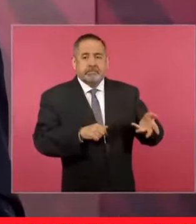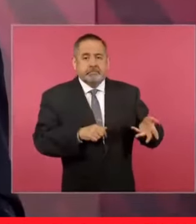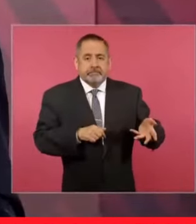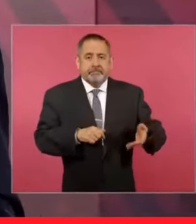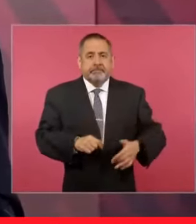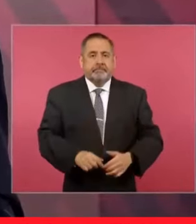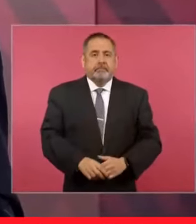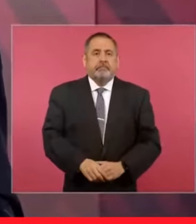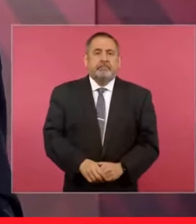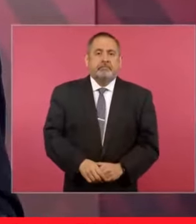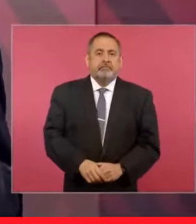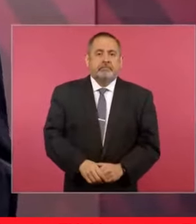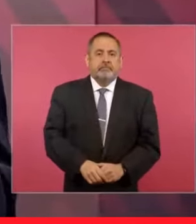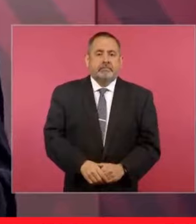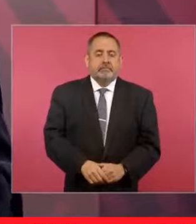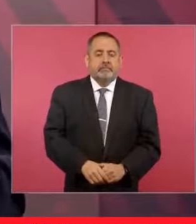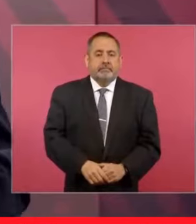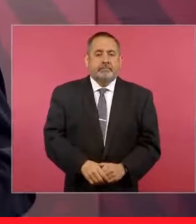obnubila